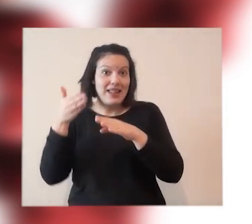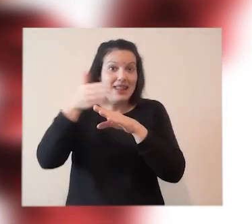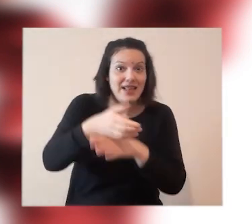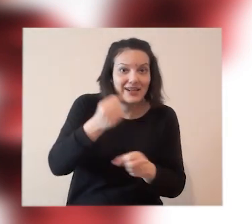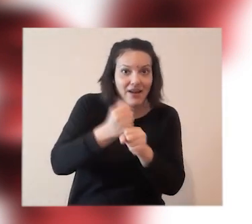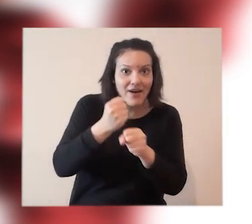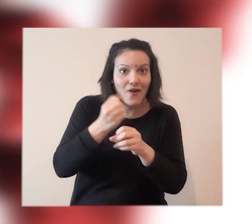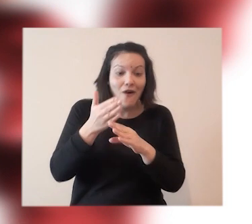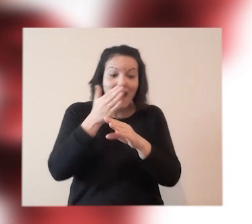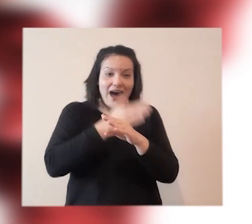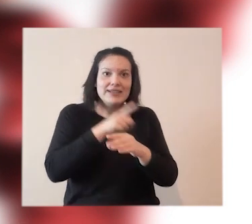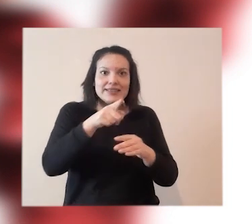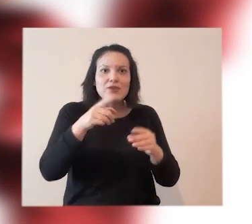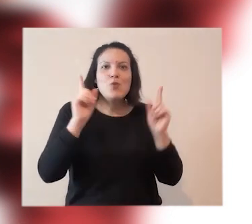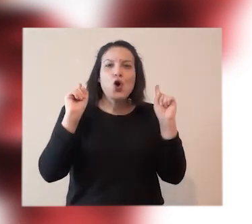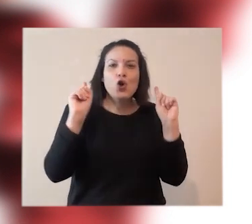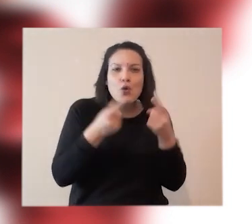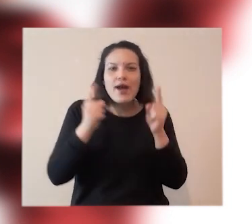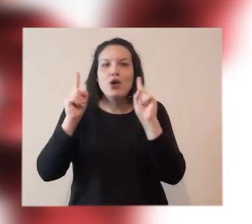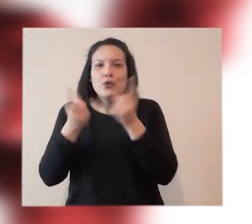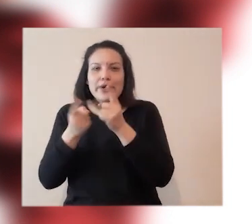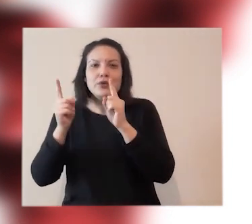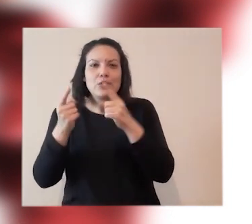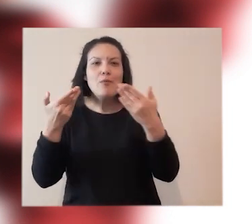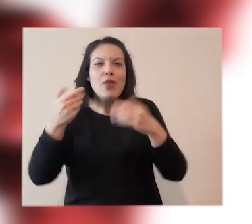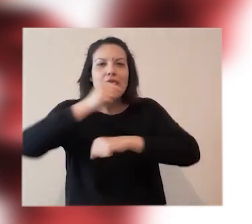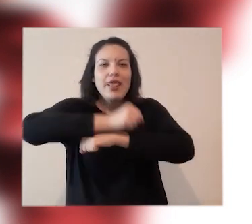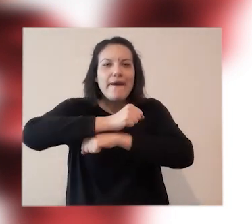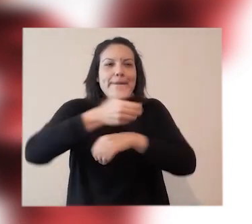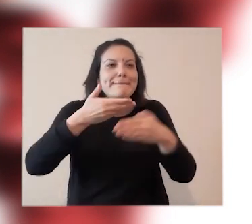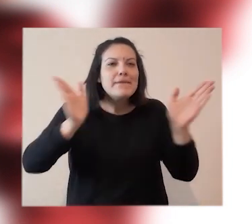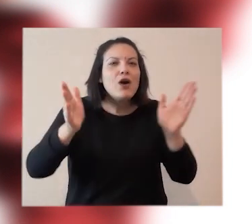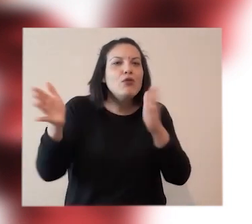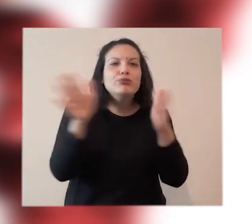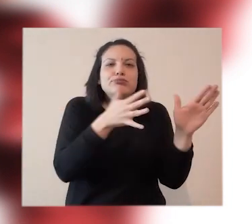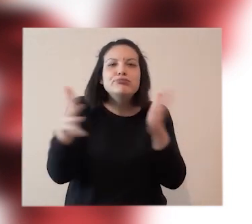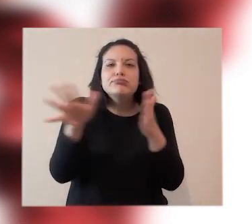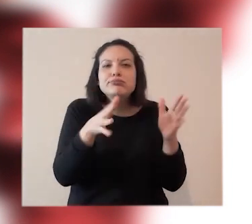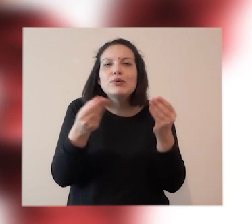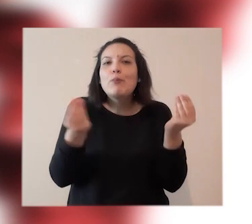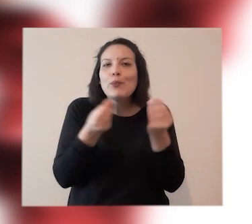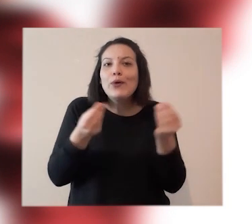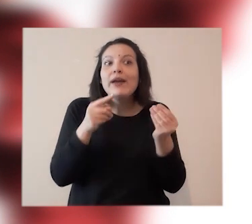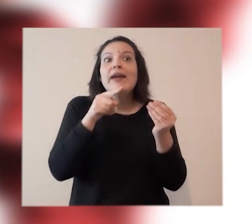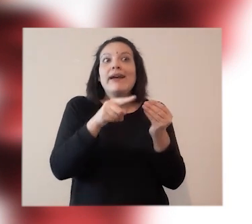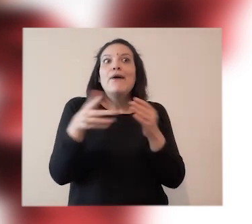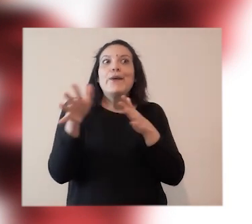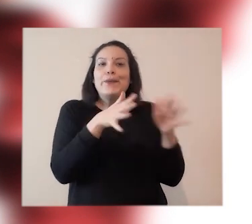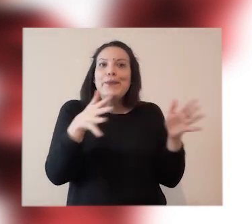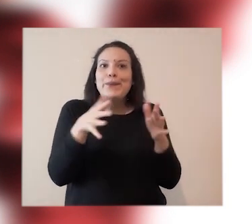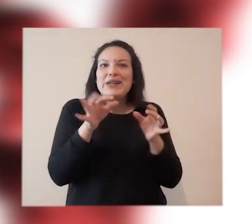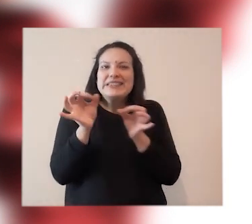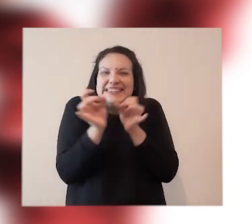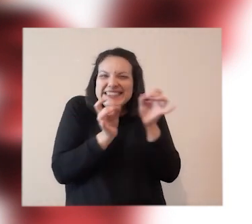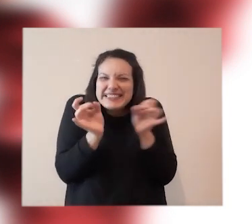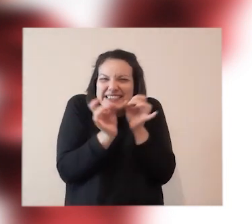que tienen que ver con la ventilación de los ambientes, ¿sí? Porque al ventilar el ambiente, estos aerosoles